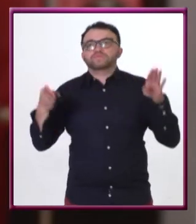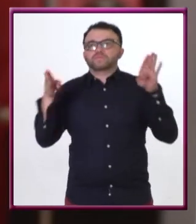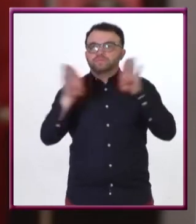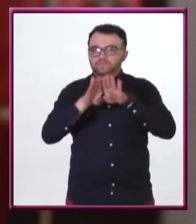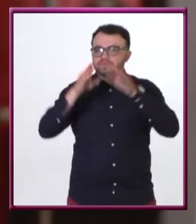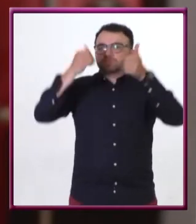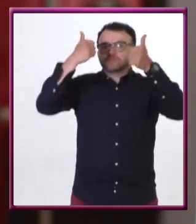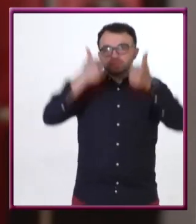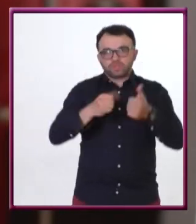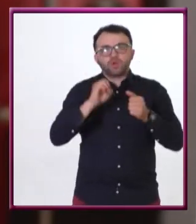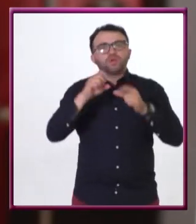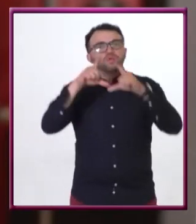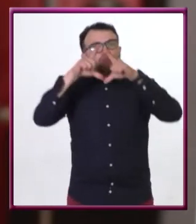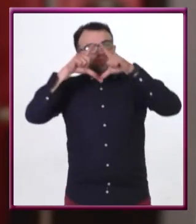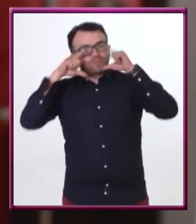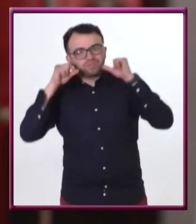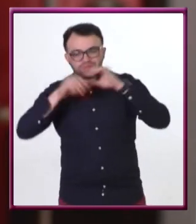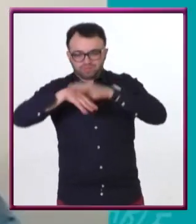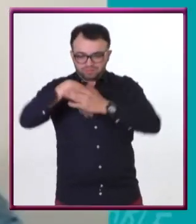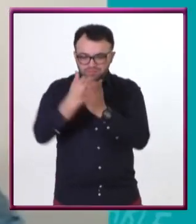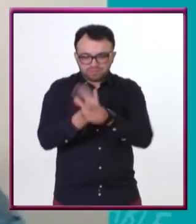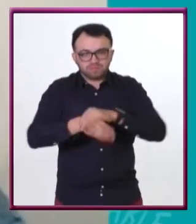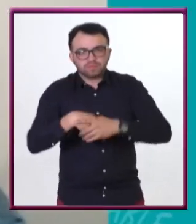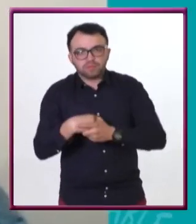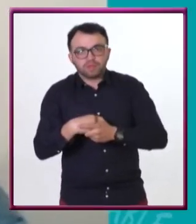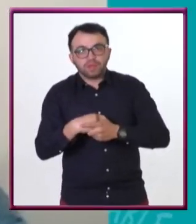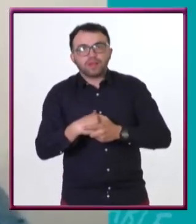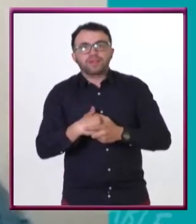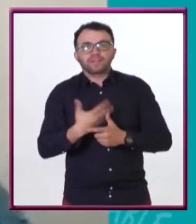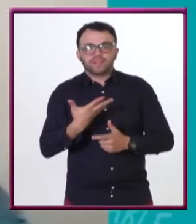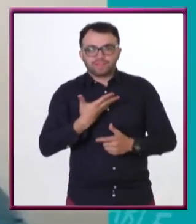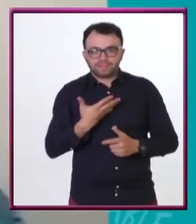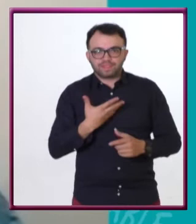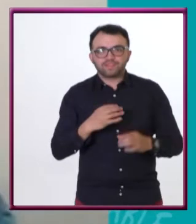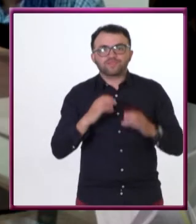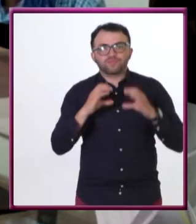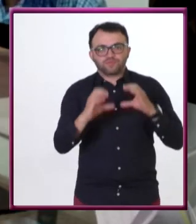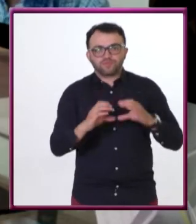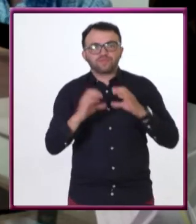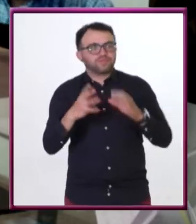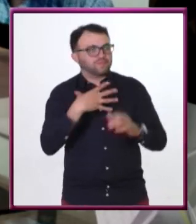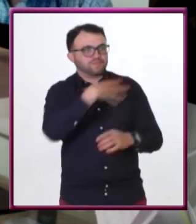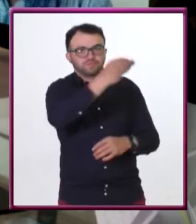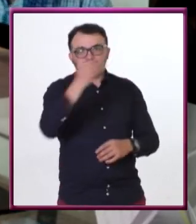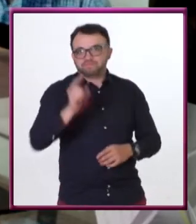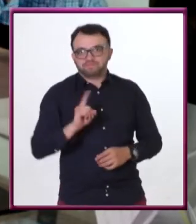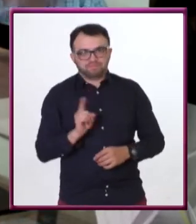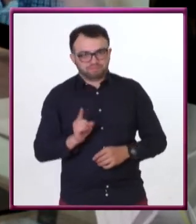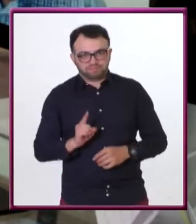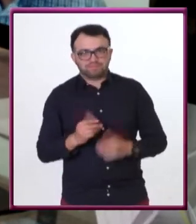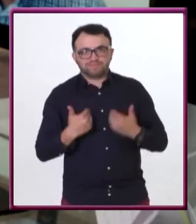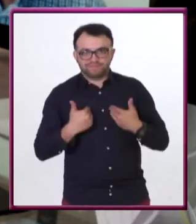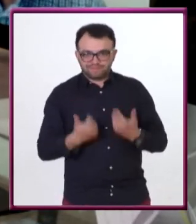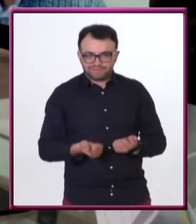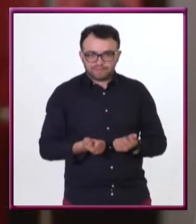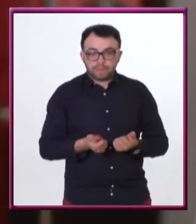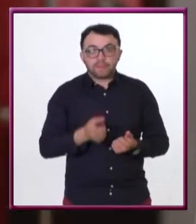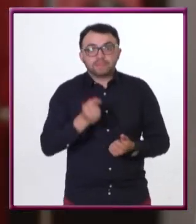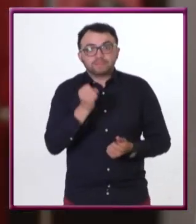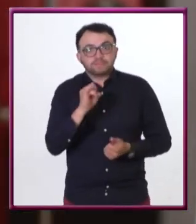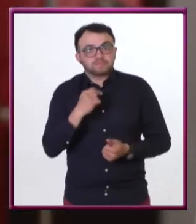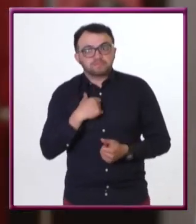modela esa parte, contra esa parte, de que yo no esté contagiando a los demás. Cada nuevo contagio genera mucho más contagios.